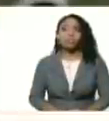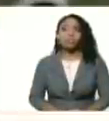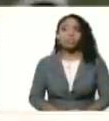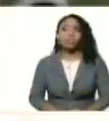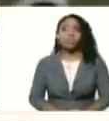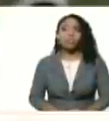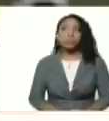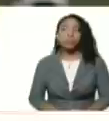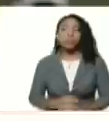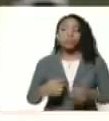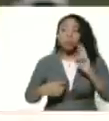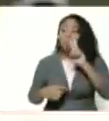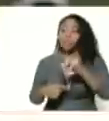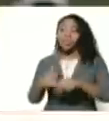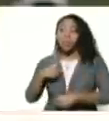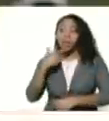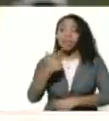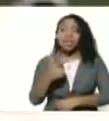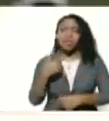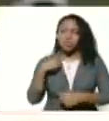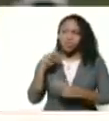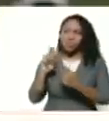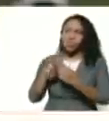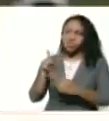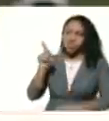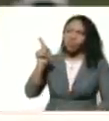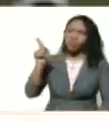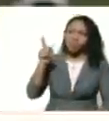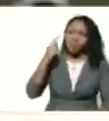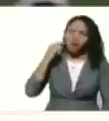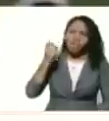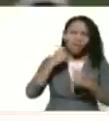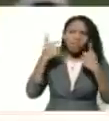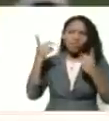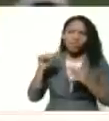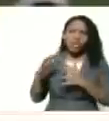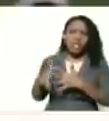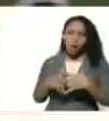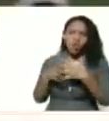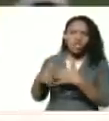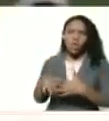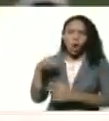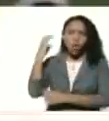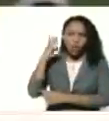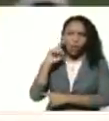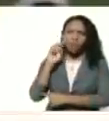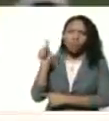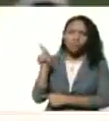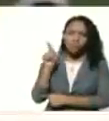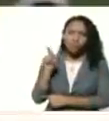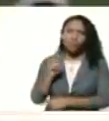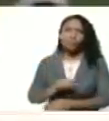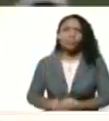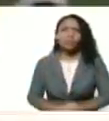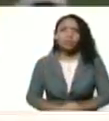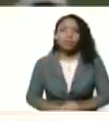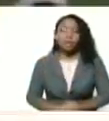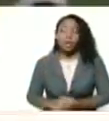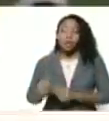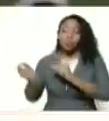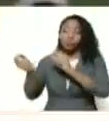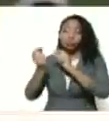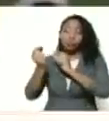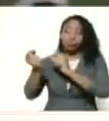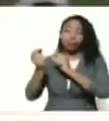Cuando lo vi le dije, te conozco, eres muy famoso en el mundo, en Estados Unidos, Europa. Y me hizo una